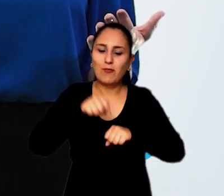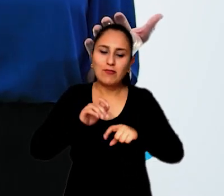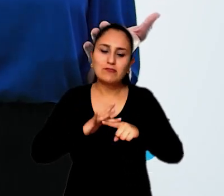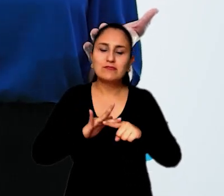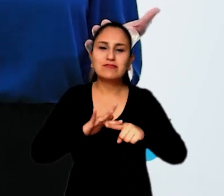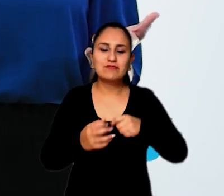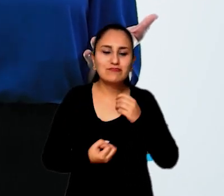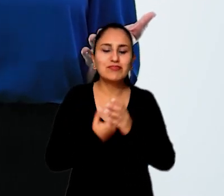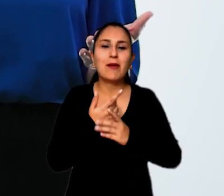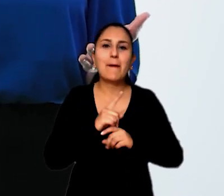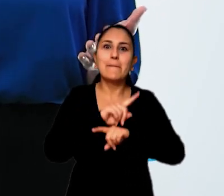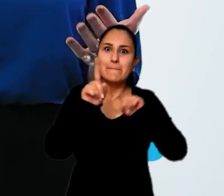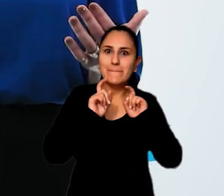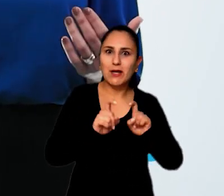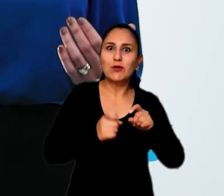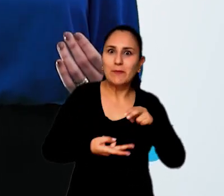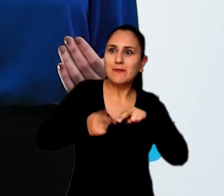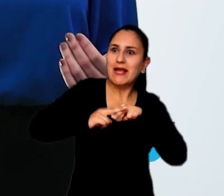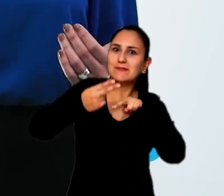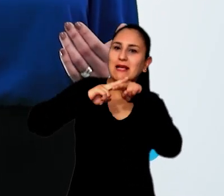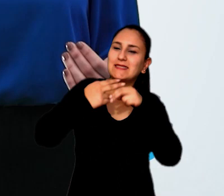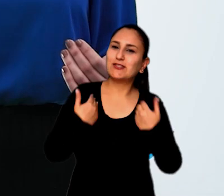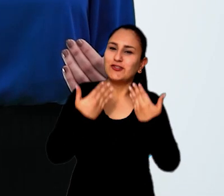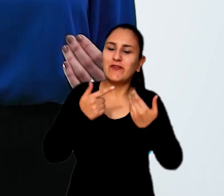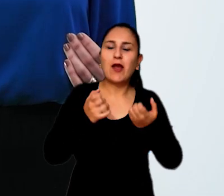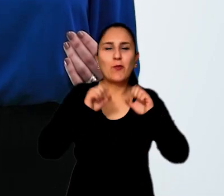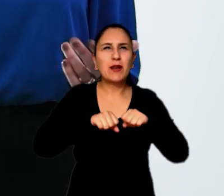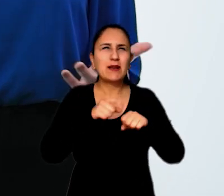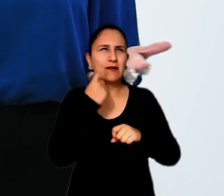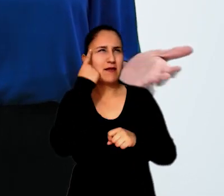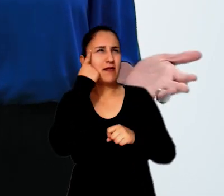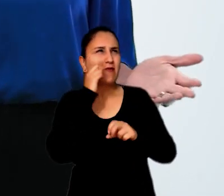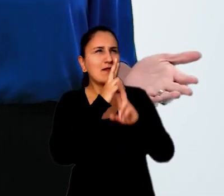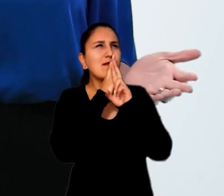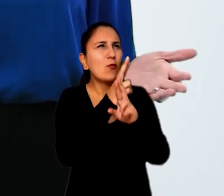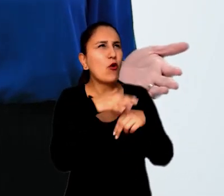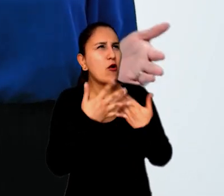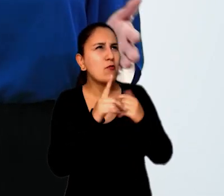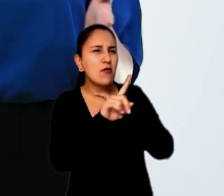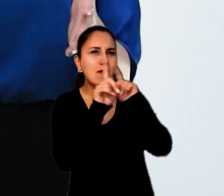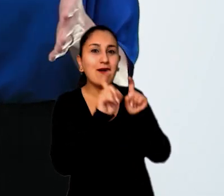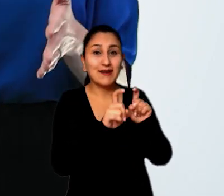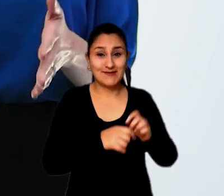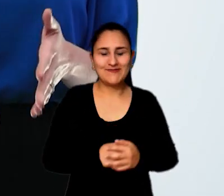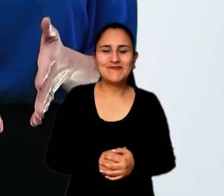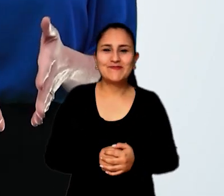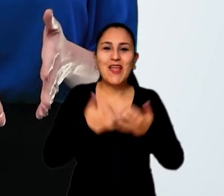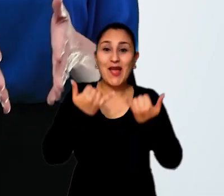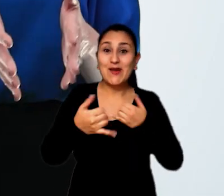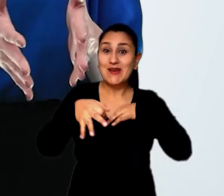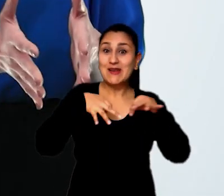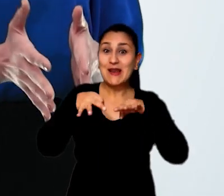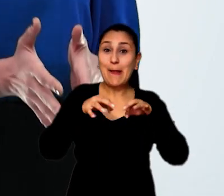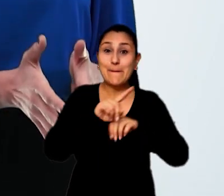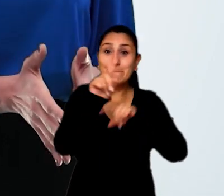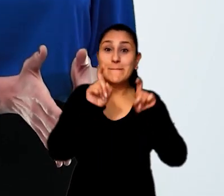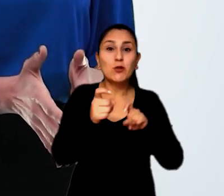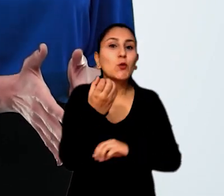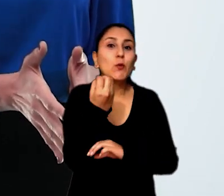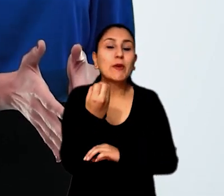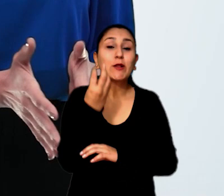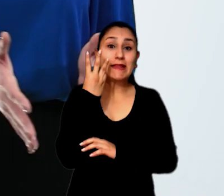preguntas o intentar dar respuestas a ellas la pregunta que veremos es la número tres para el grado